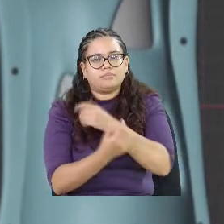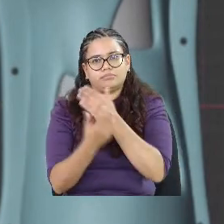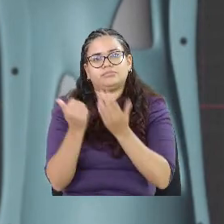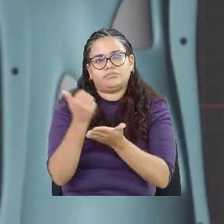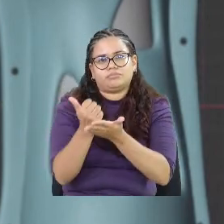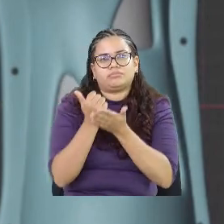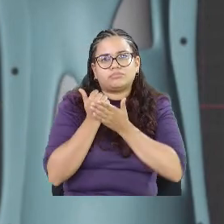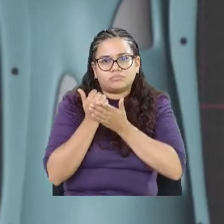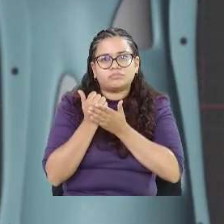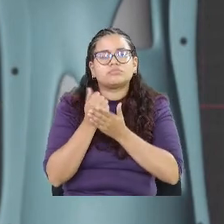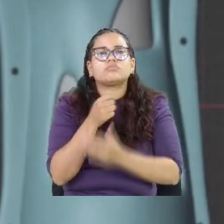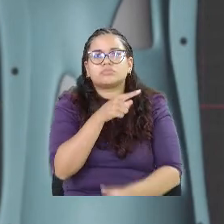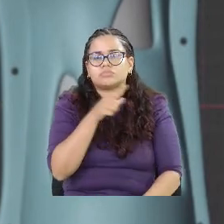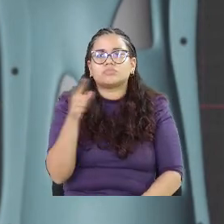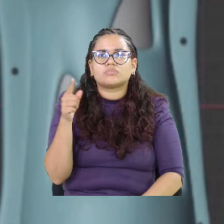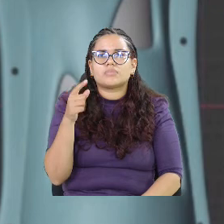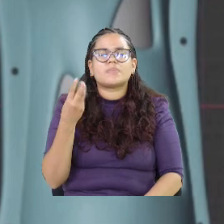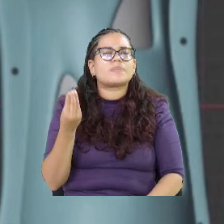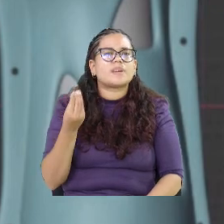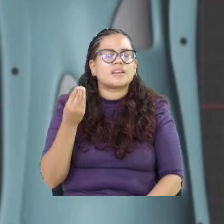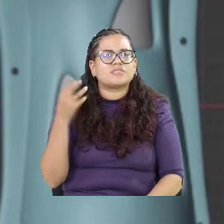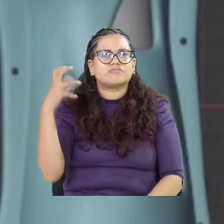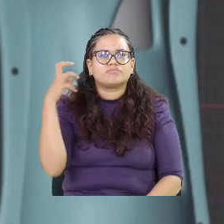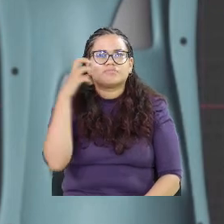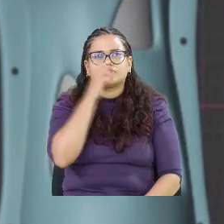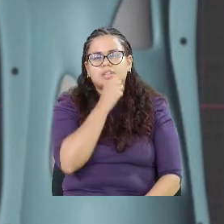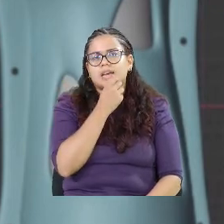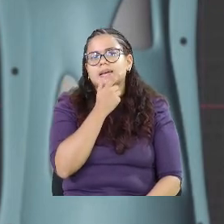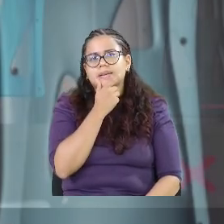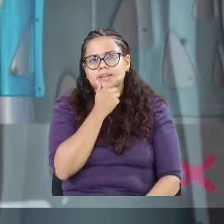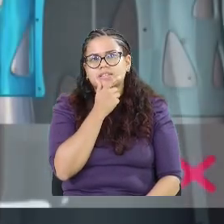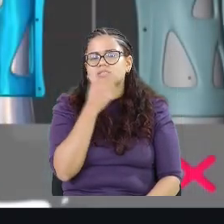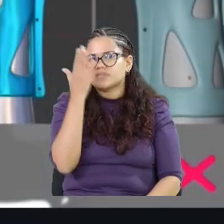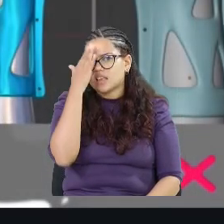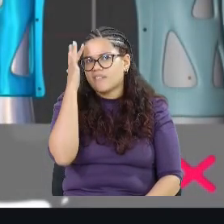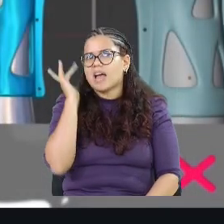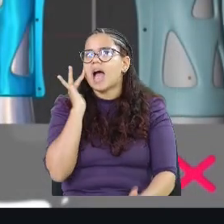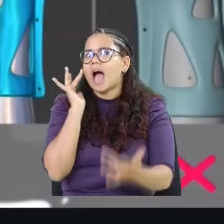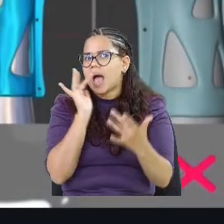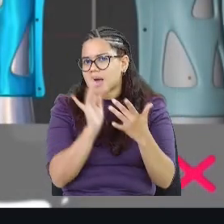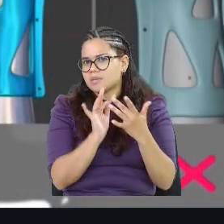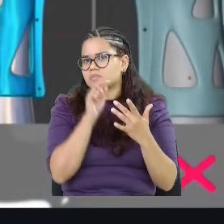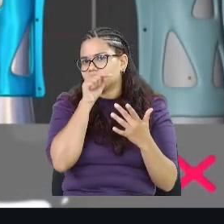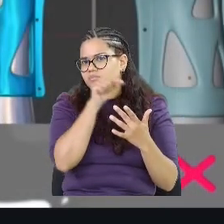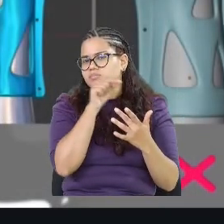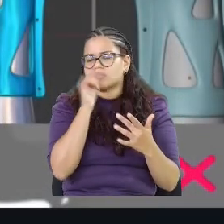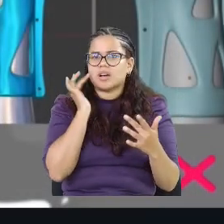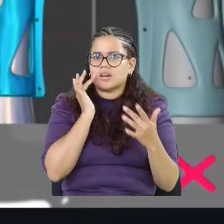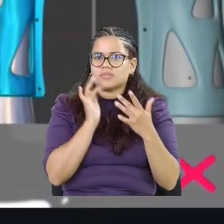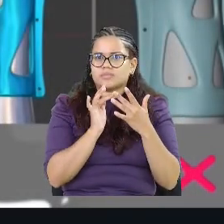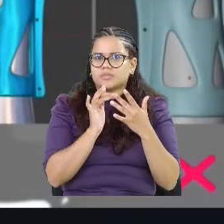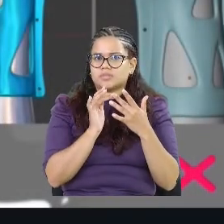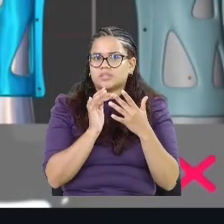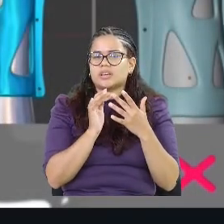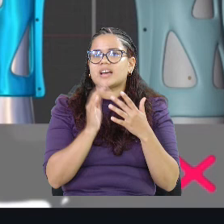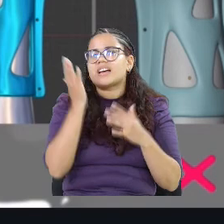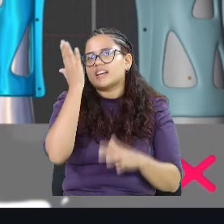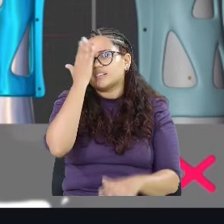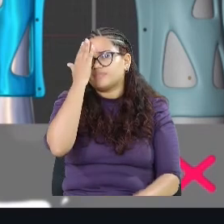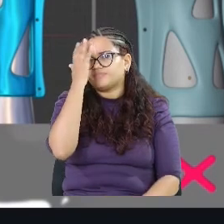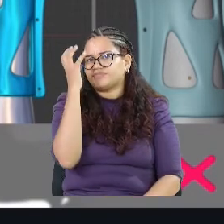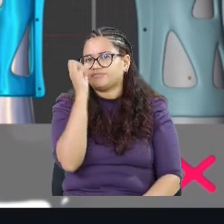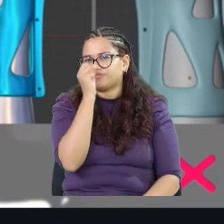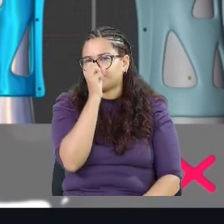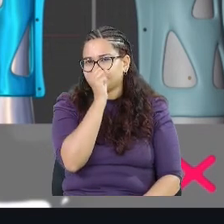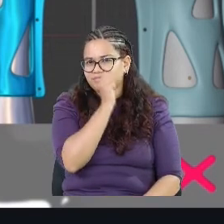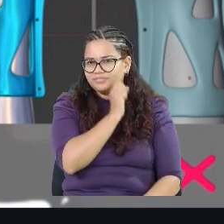el que ya sabiendo cuál tipo de órtesis se va a hacer, ya se tiene un algoritmo donde ya se tiene